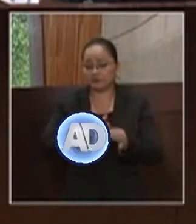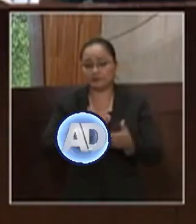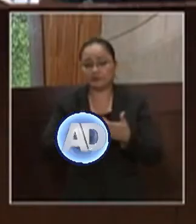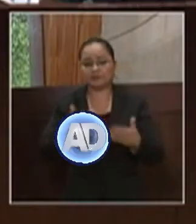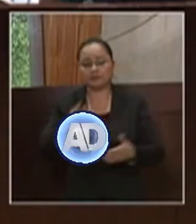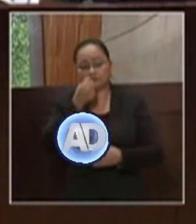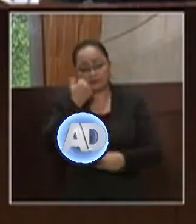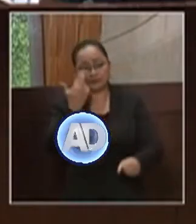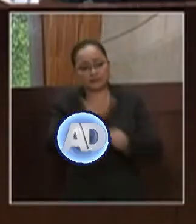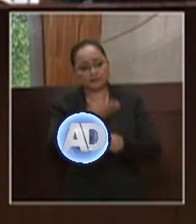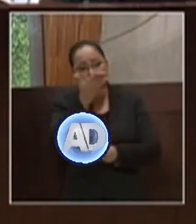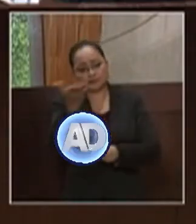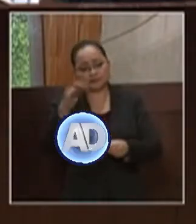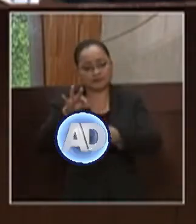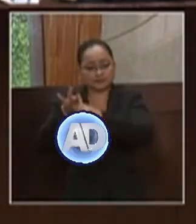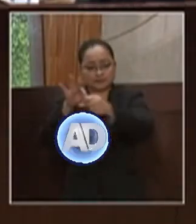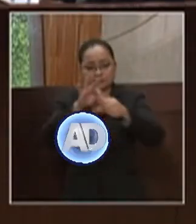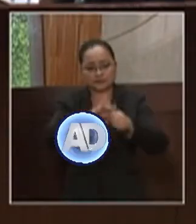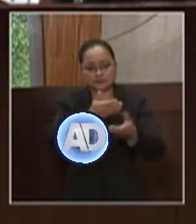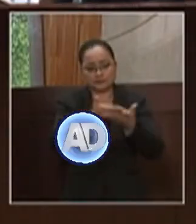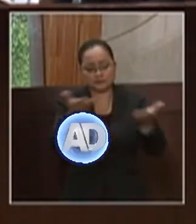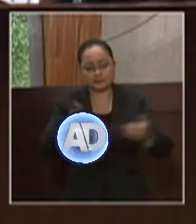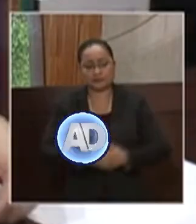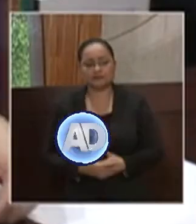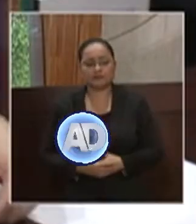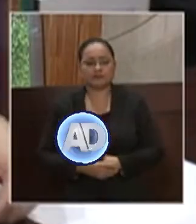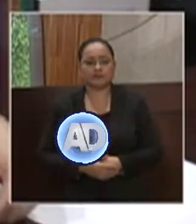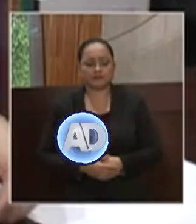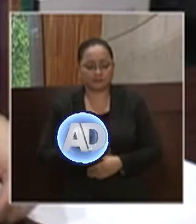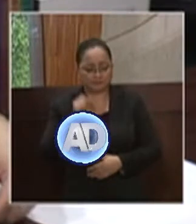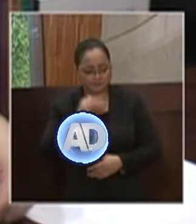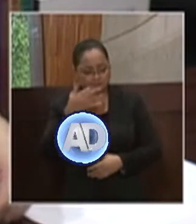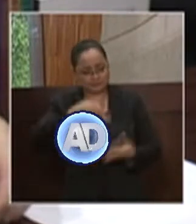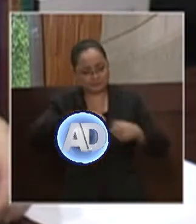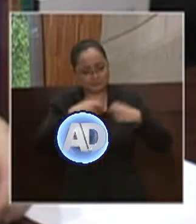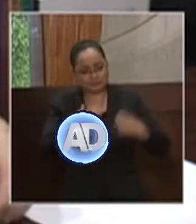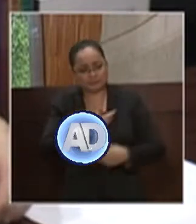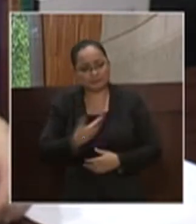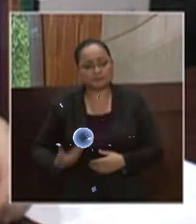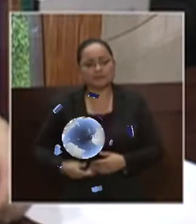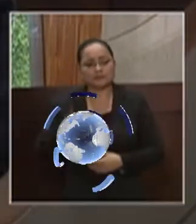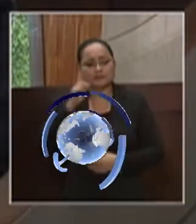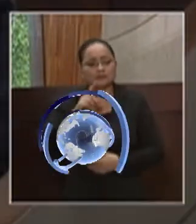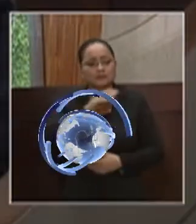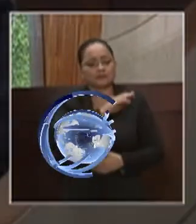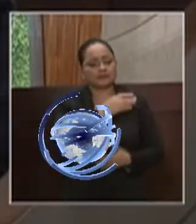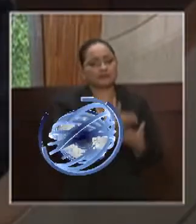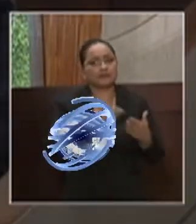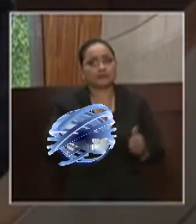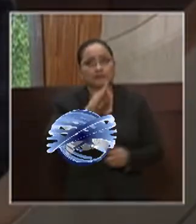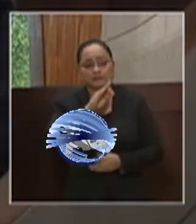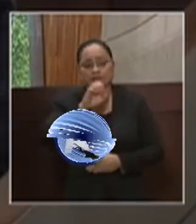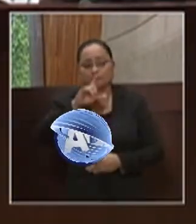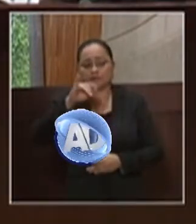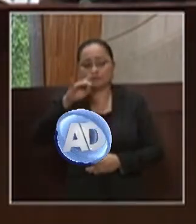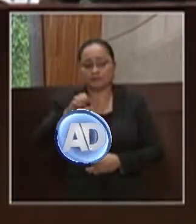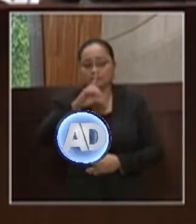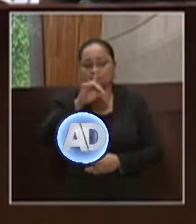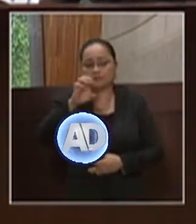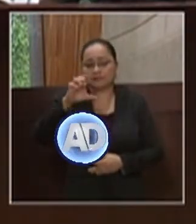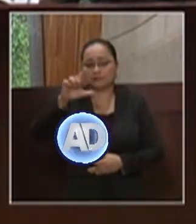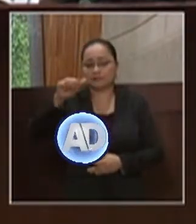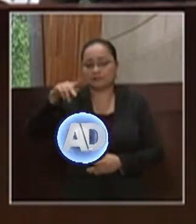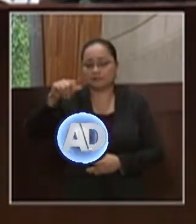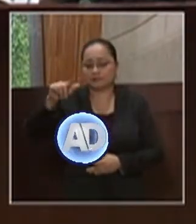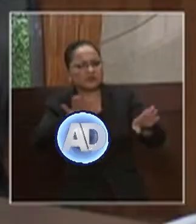dichos promocionales que tuvieron 3.086 impactos en menos de un mes se menciona que moreno valle es el nuevo